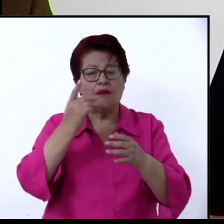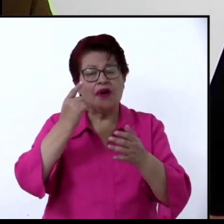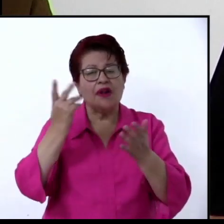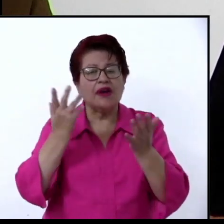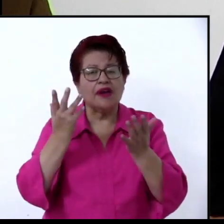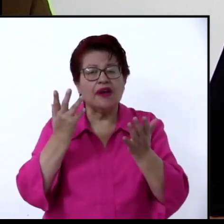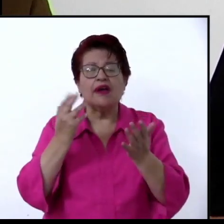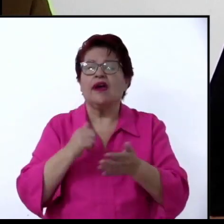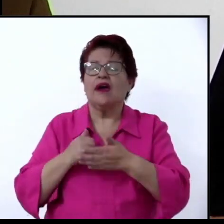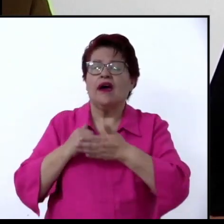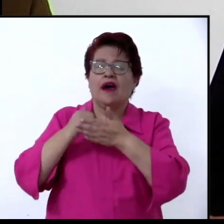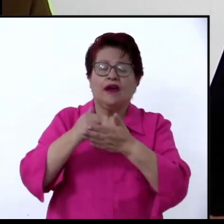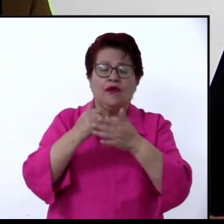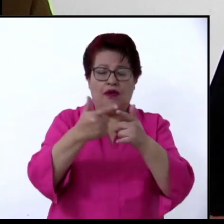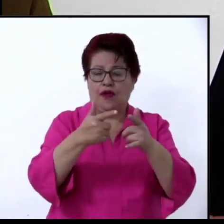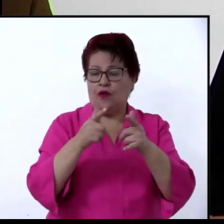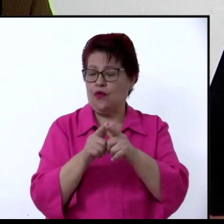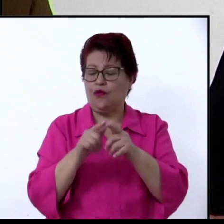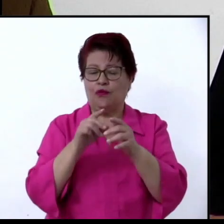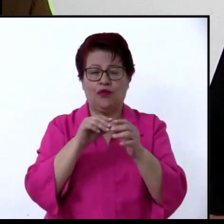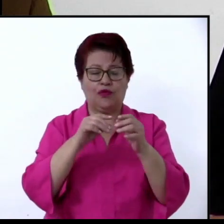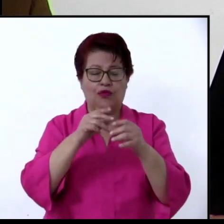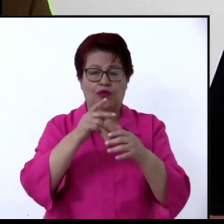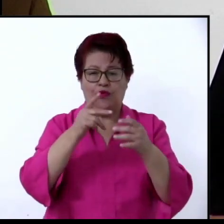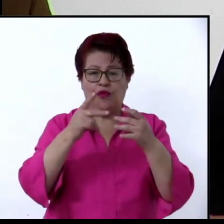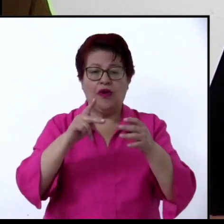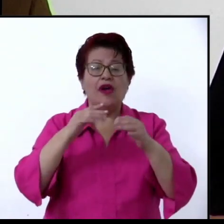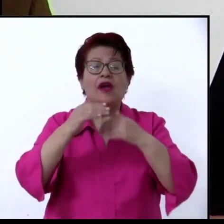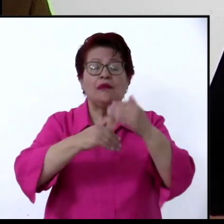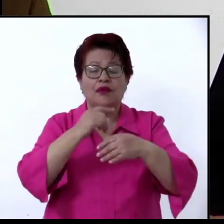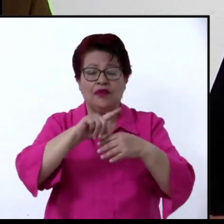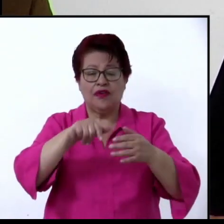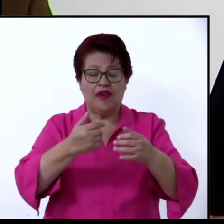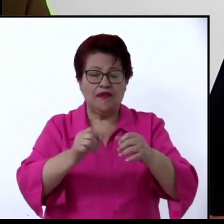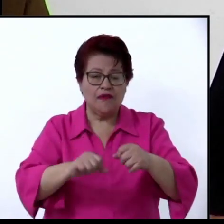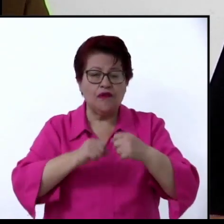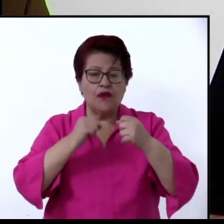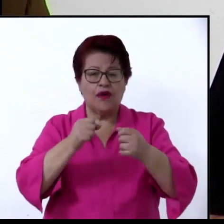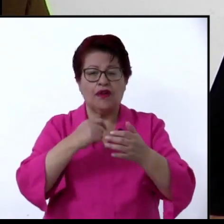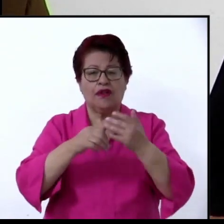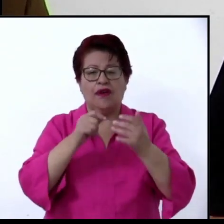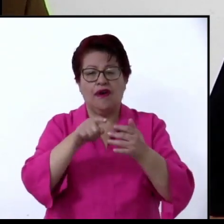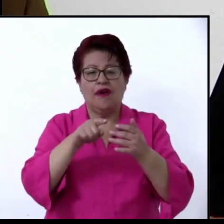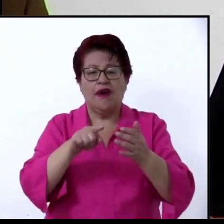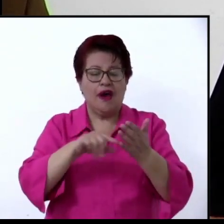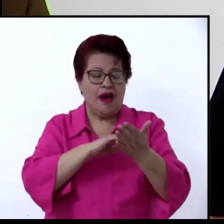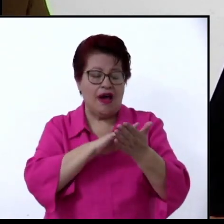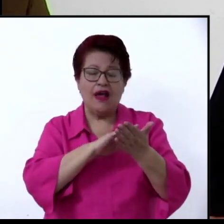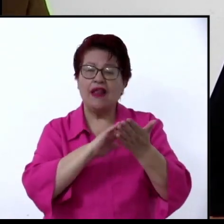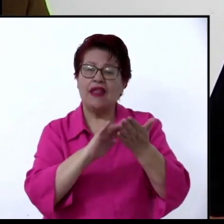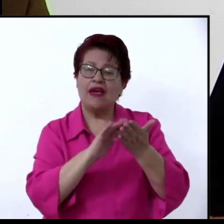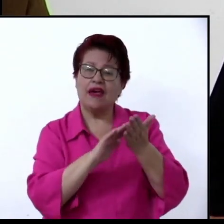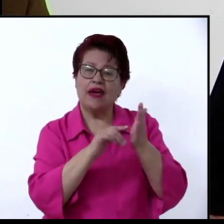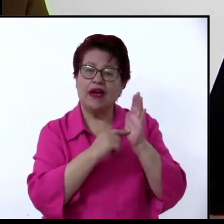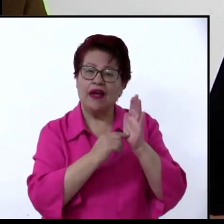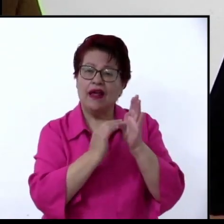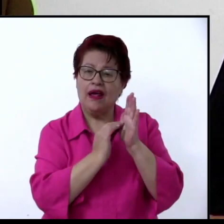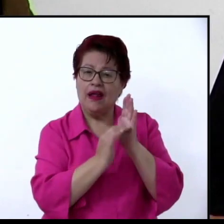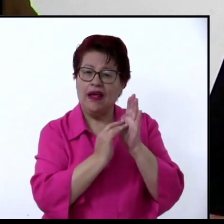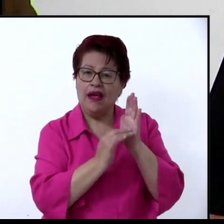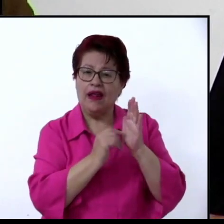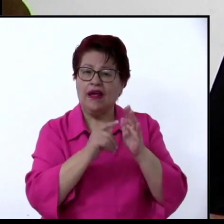poder ayudar a grupos poblacionales con el proceso de fortalecimiento a la lectura. También